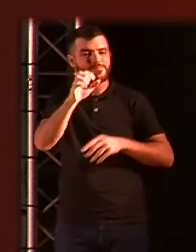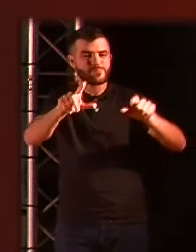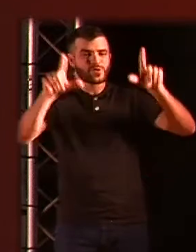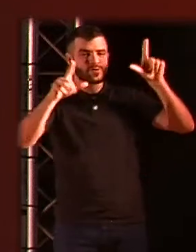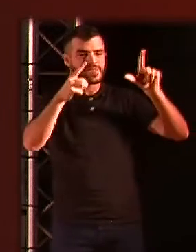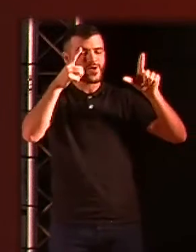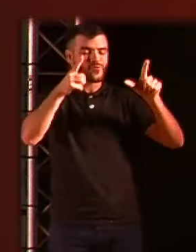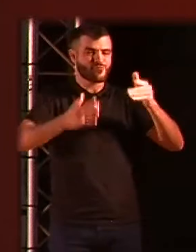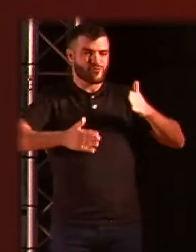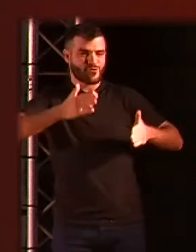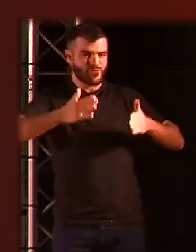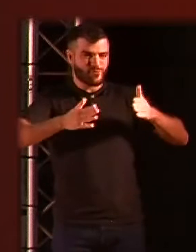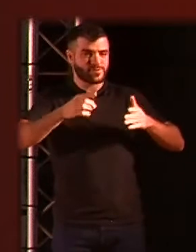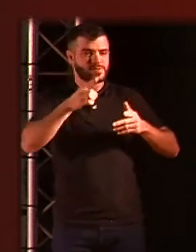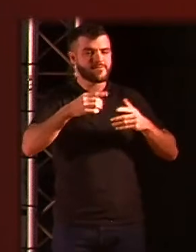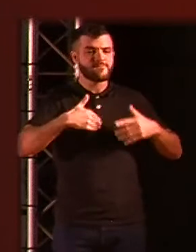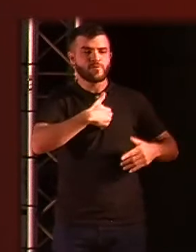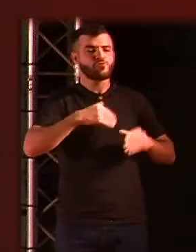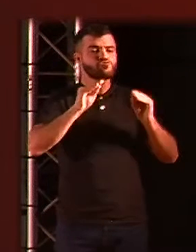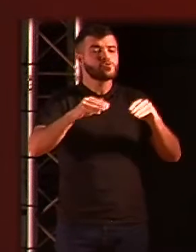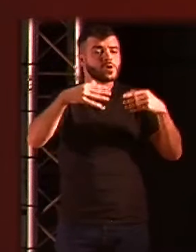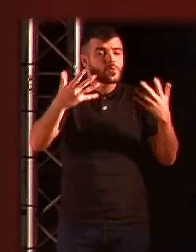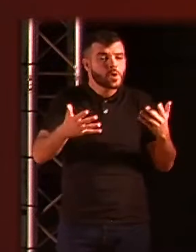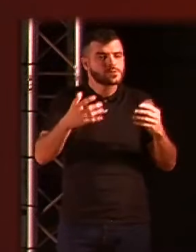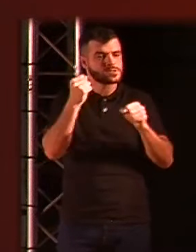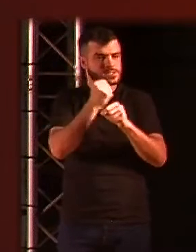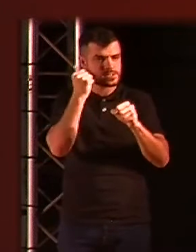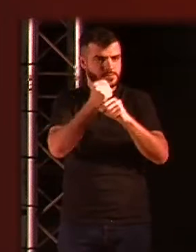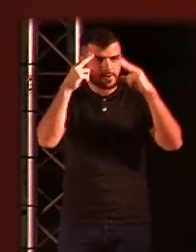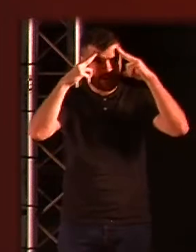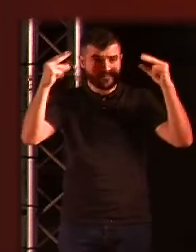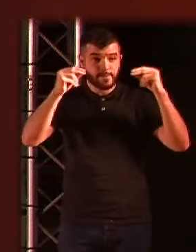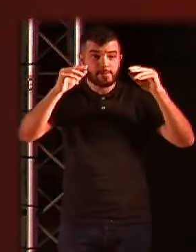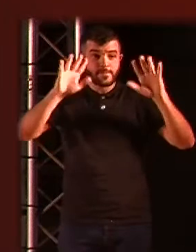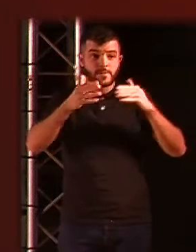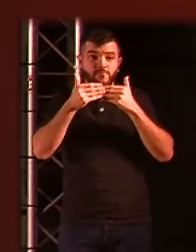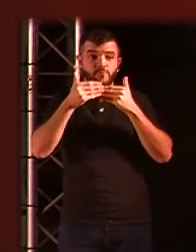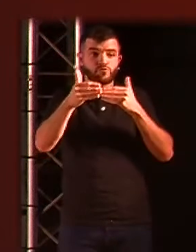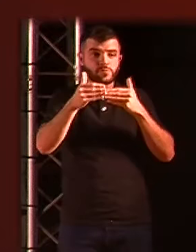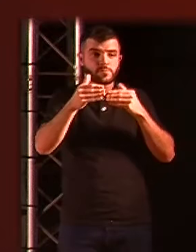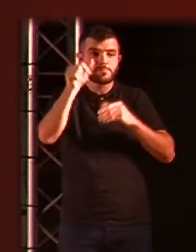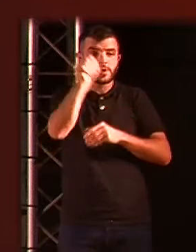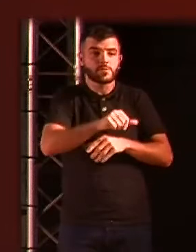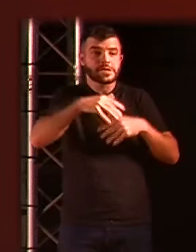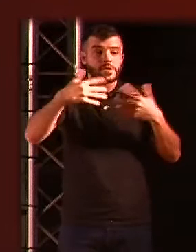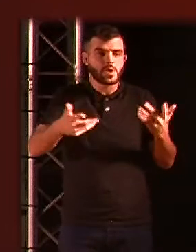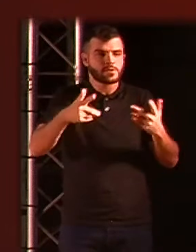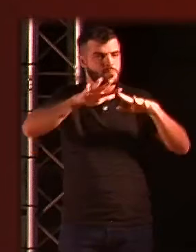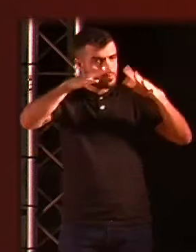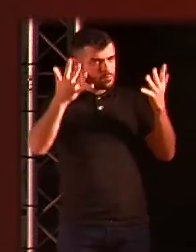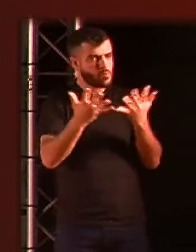Baymax. Su función predeterminada es ser enfermero. Pero su destino en la película, pues ser un héroe, salvar el